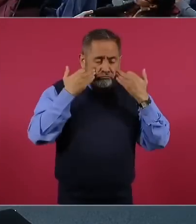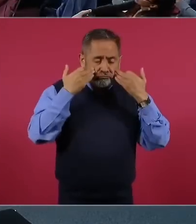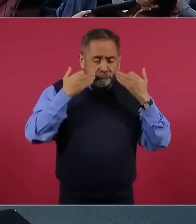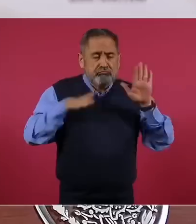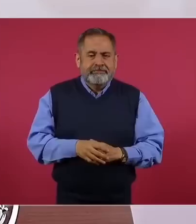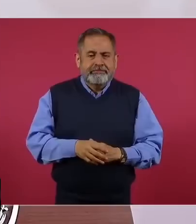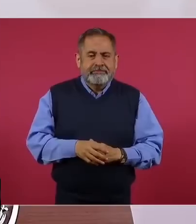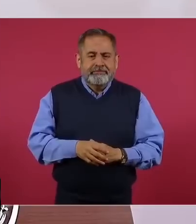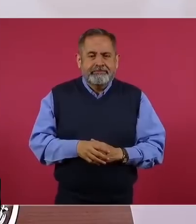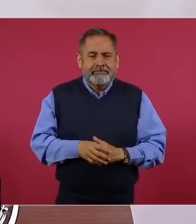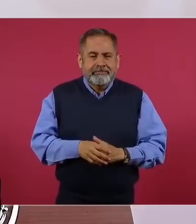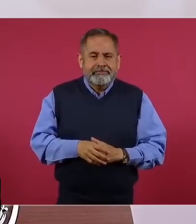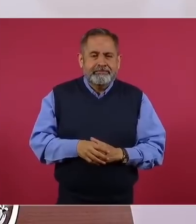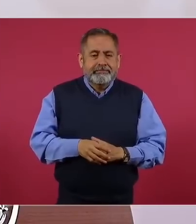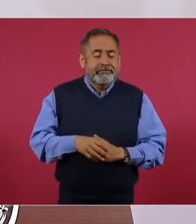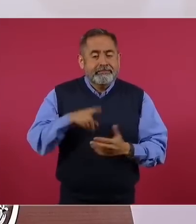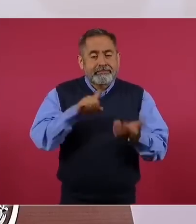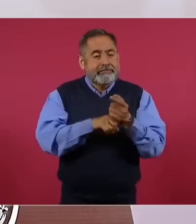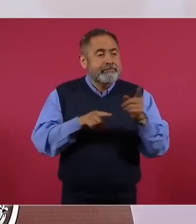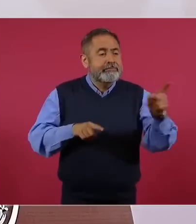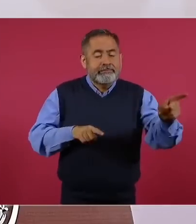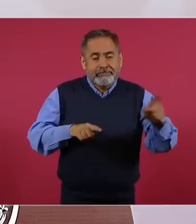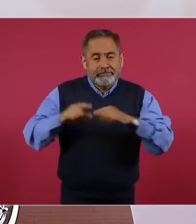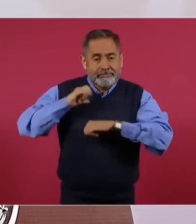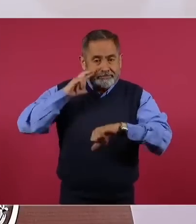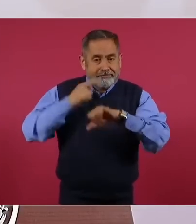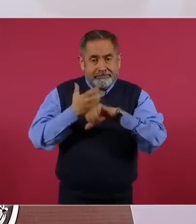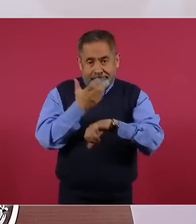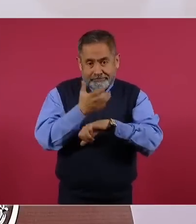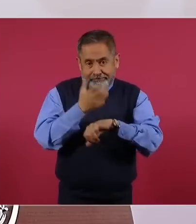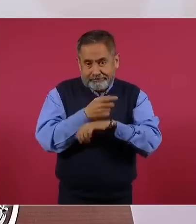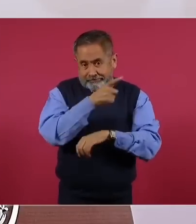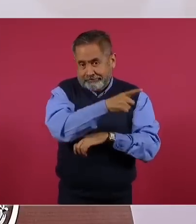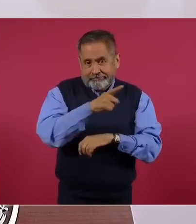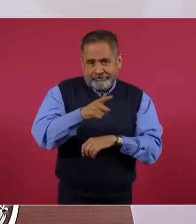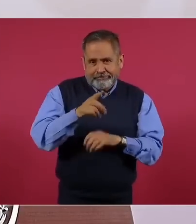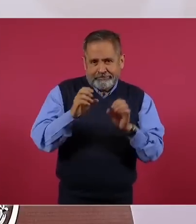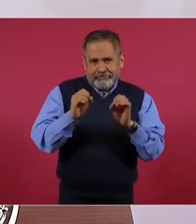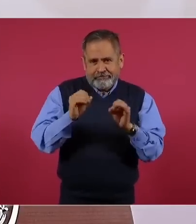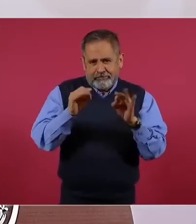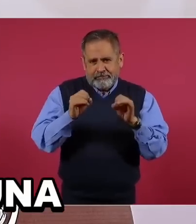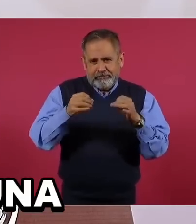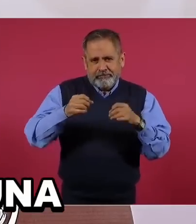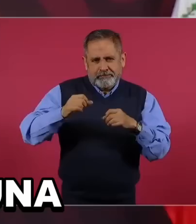y el Departamento de Justicia de Estados Unidos,